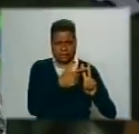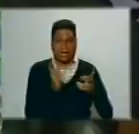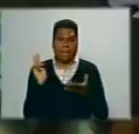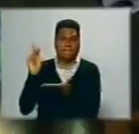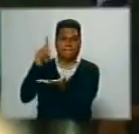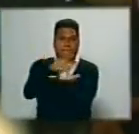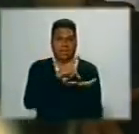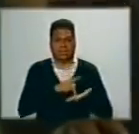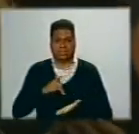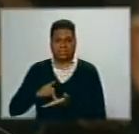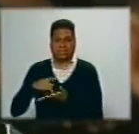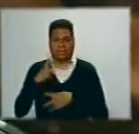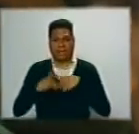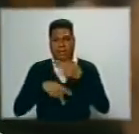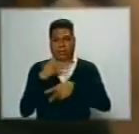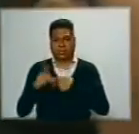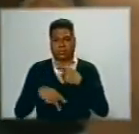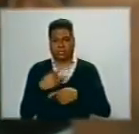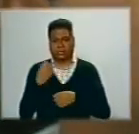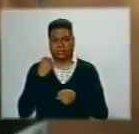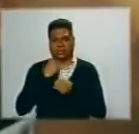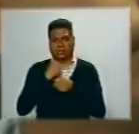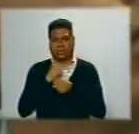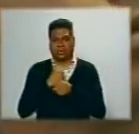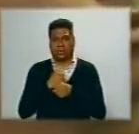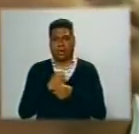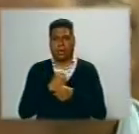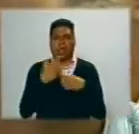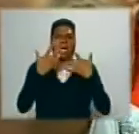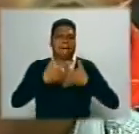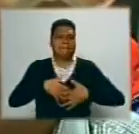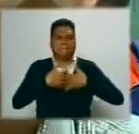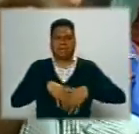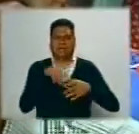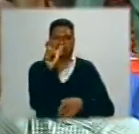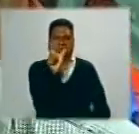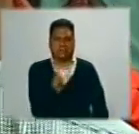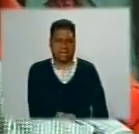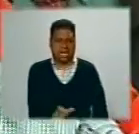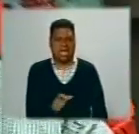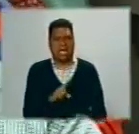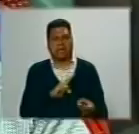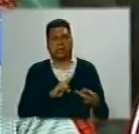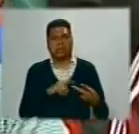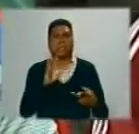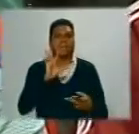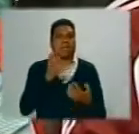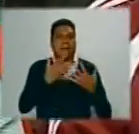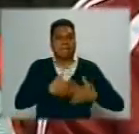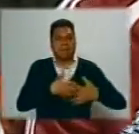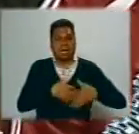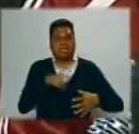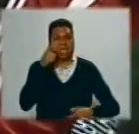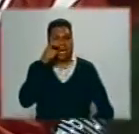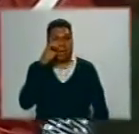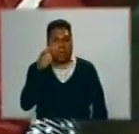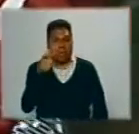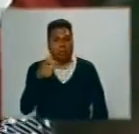en el proceso de formación, sean empresarios, sea el Estado, las empresas públicas y privadas, sea